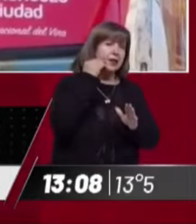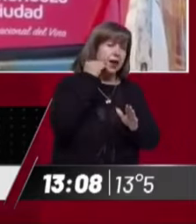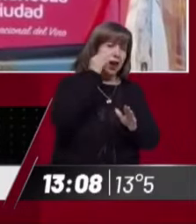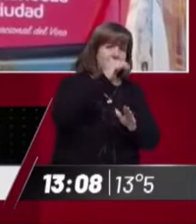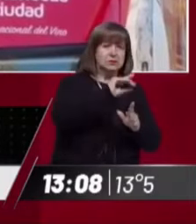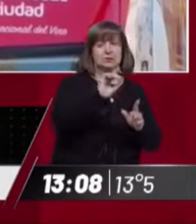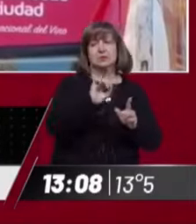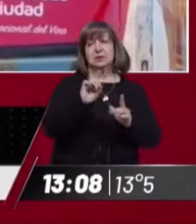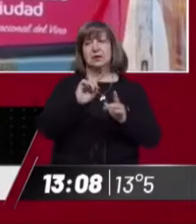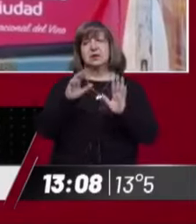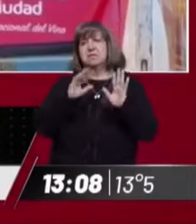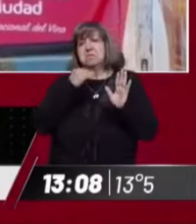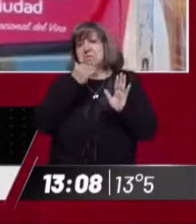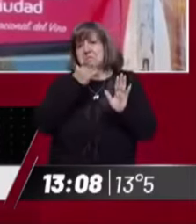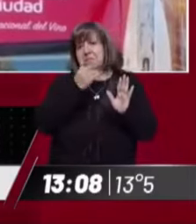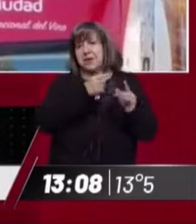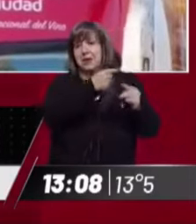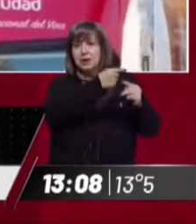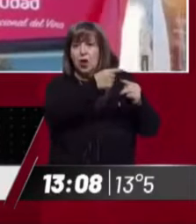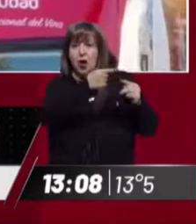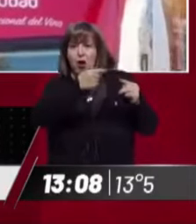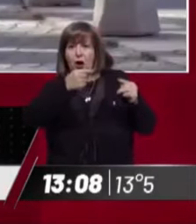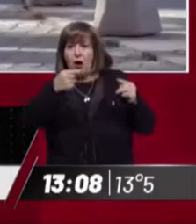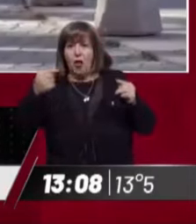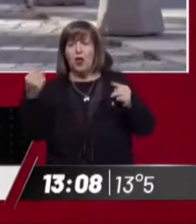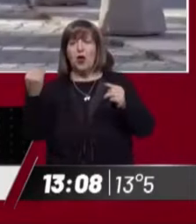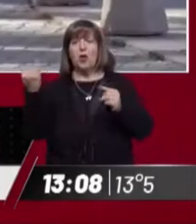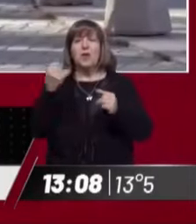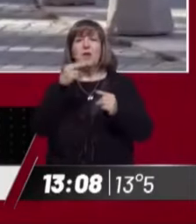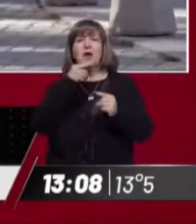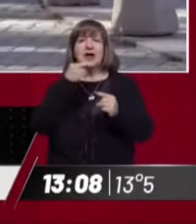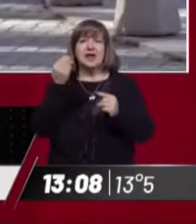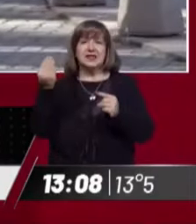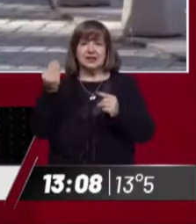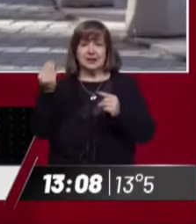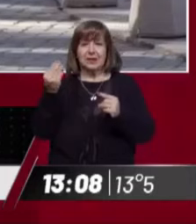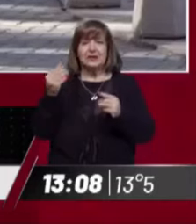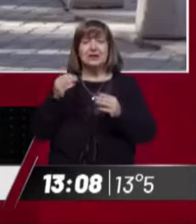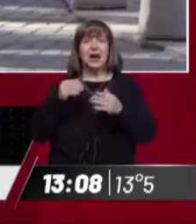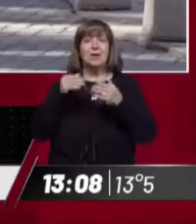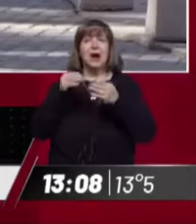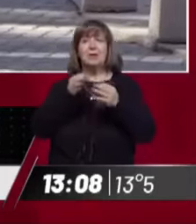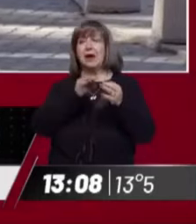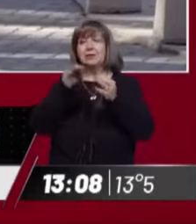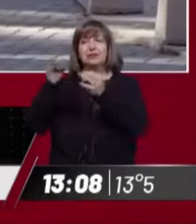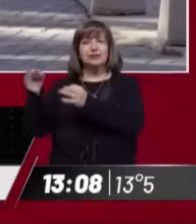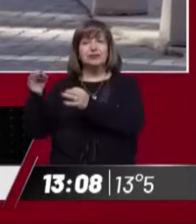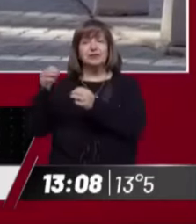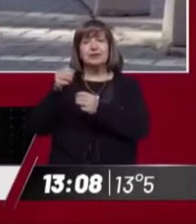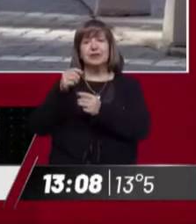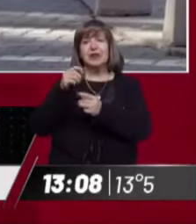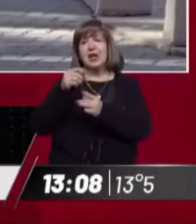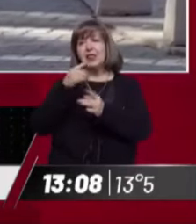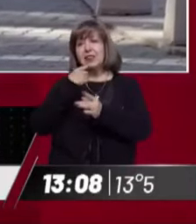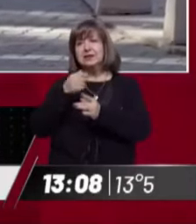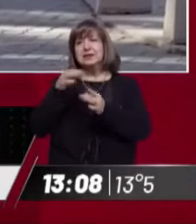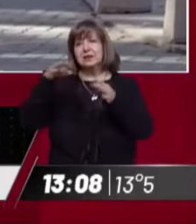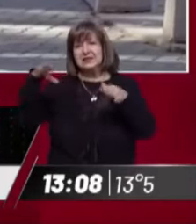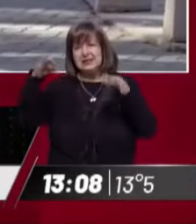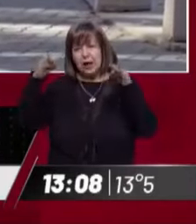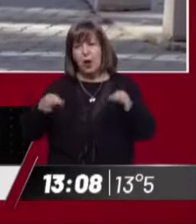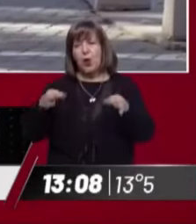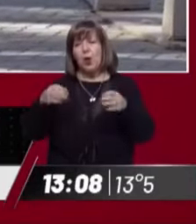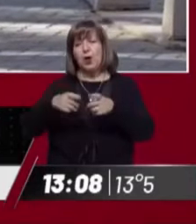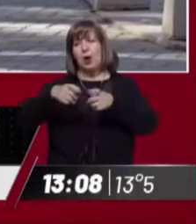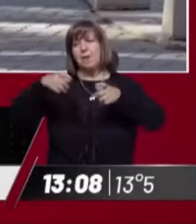de ocupación, porque eso lo van a tener cuando todo concluya, pero sí hablan de proyección, y la proyección habla de un